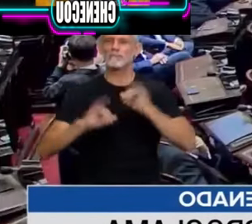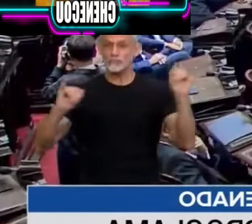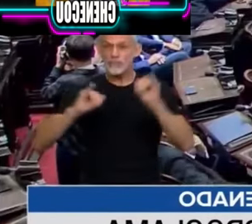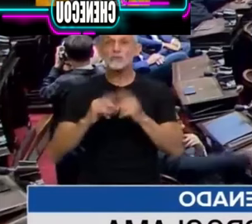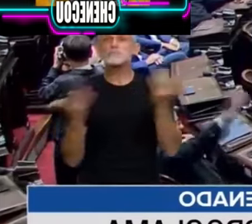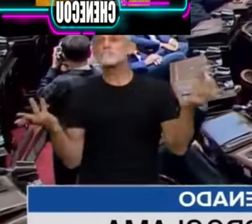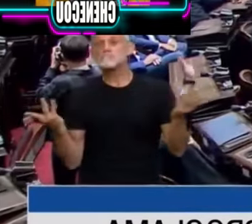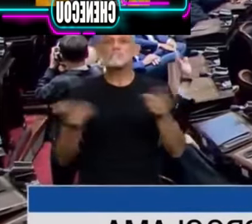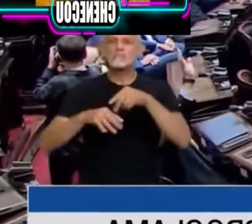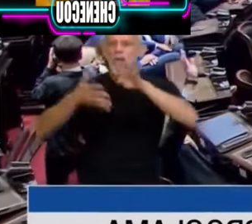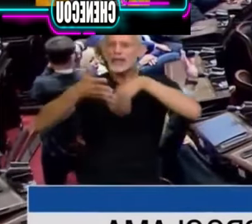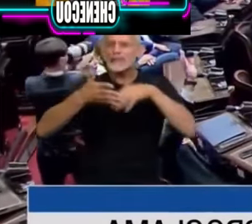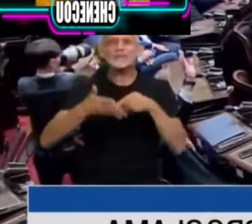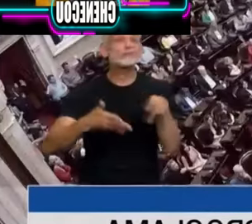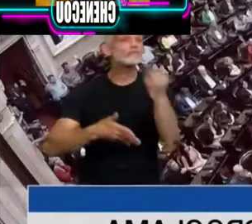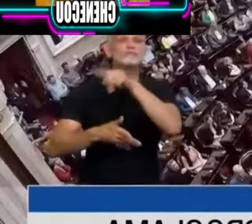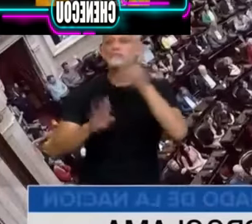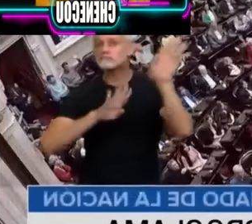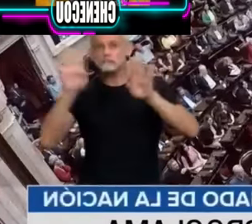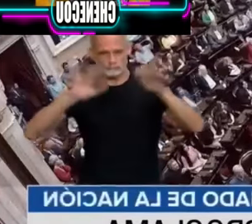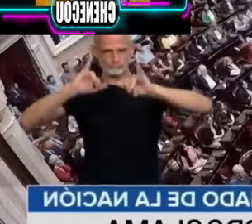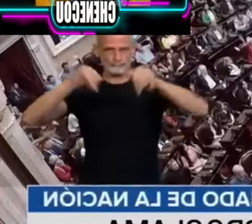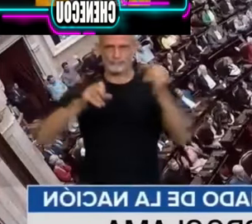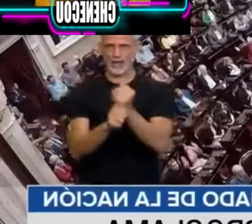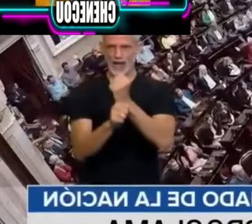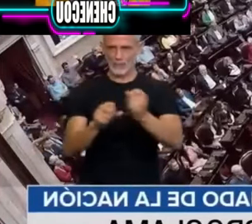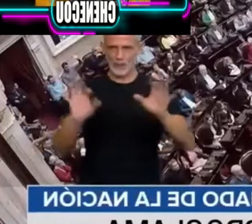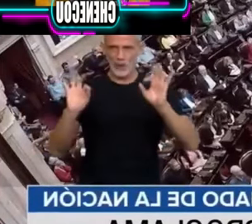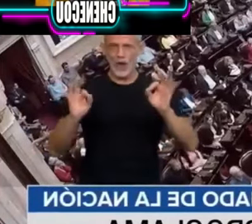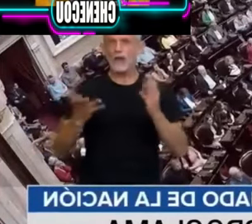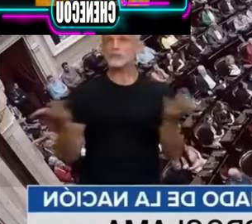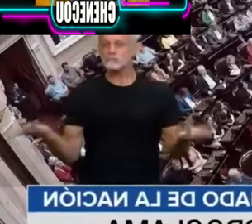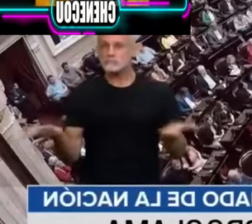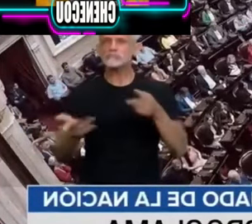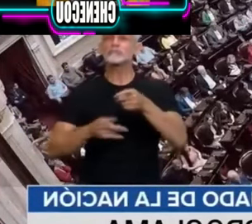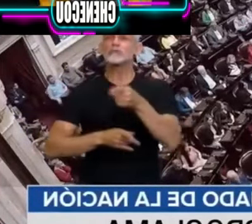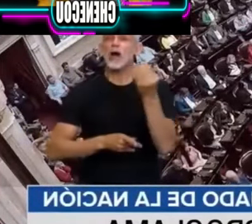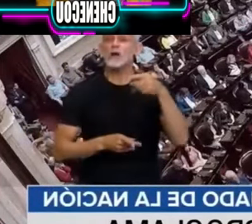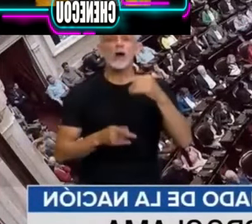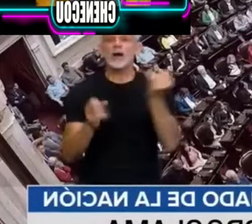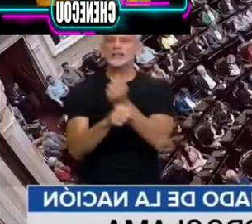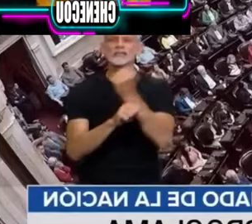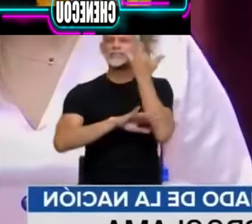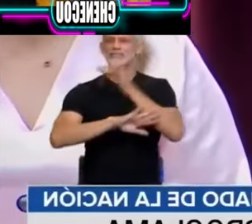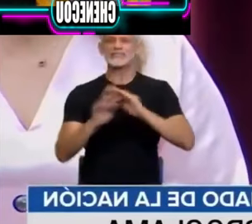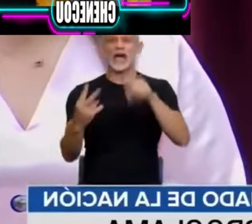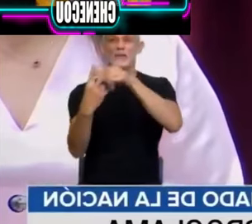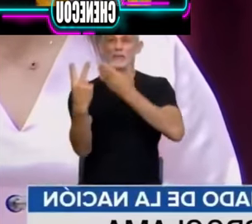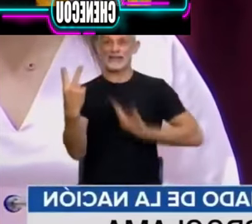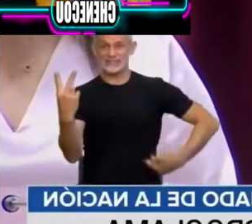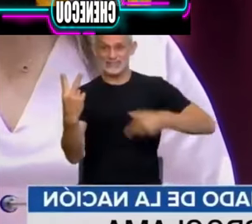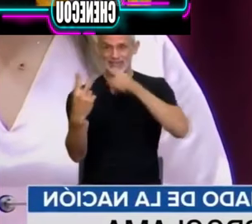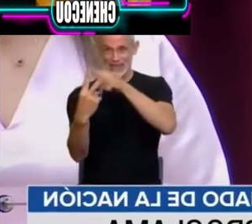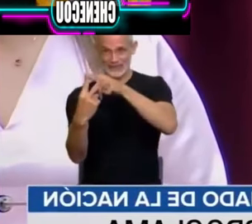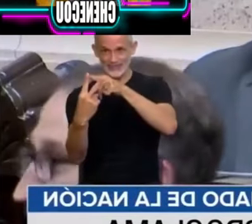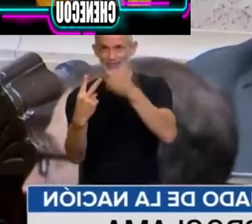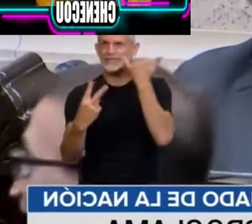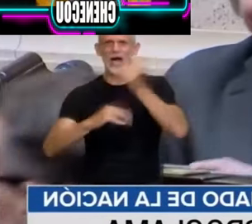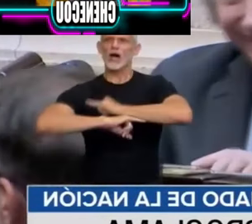somete a consideración el texto leído, resulta aprobado. En consecuencia, queda proclamado presidente de la República